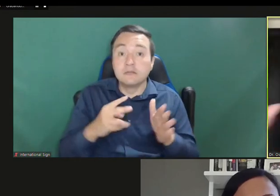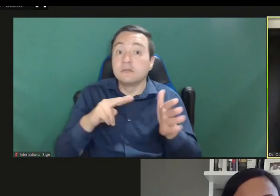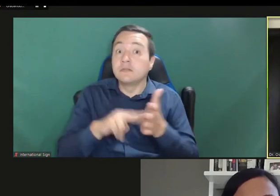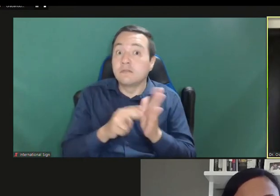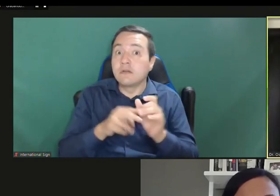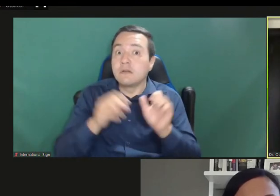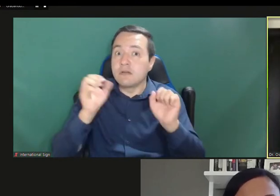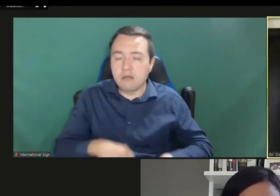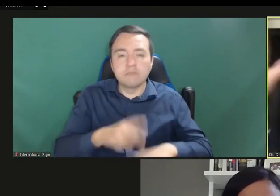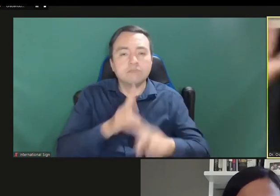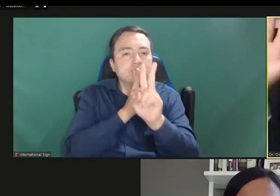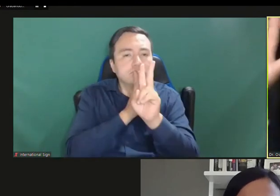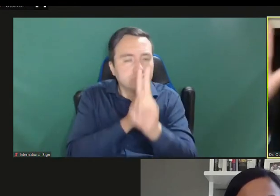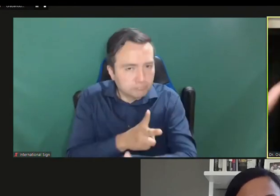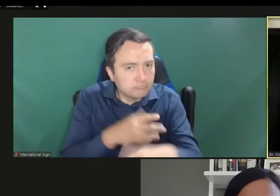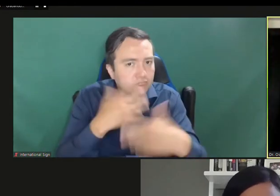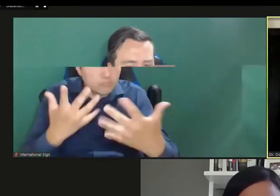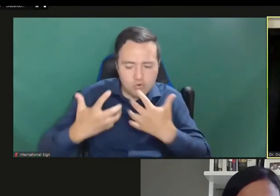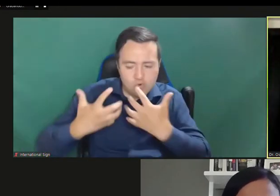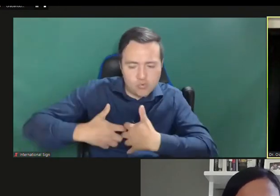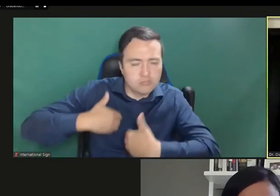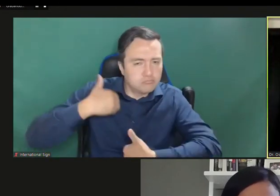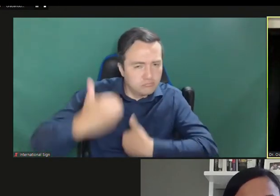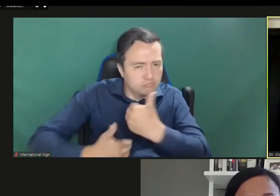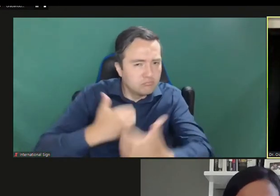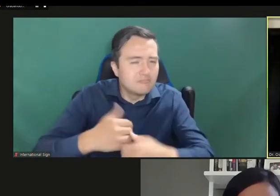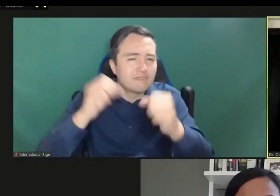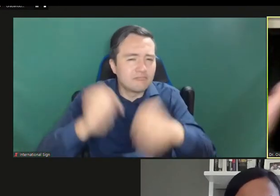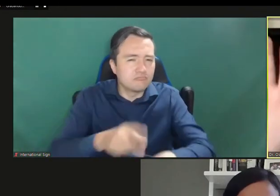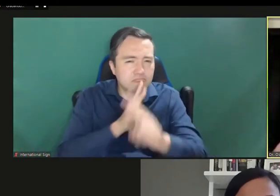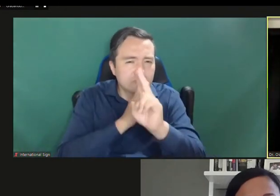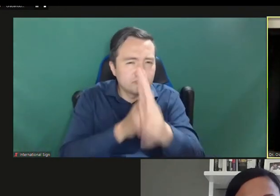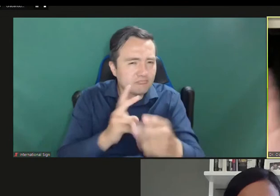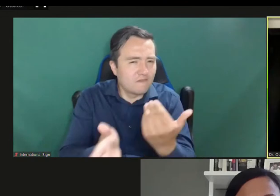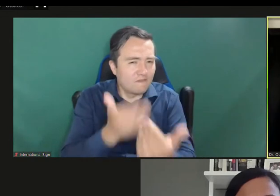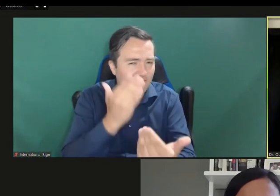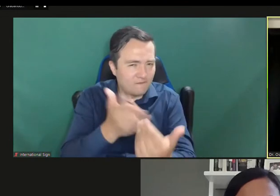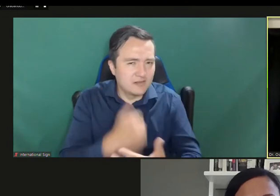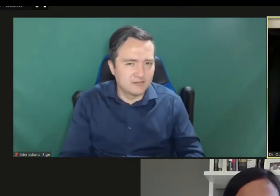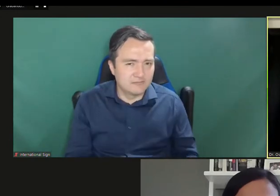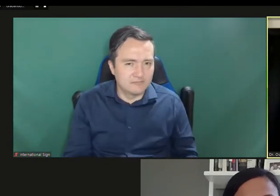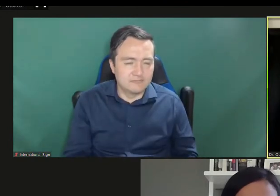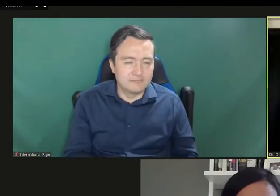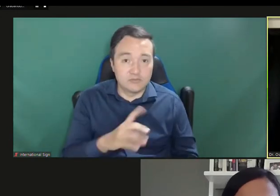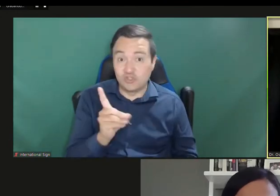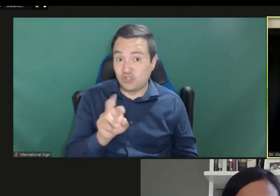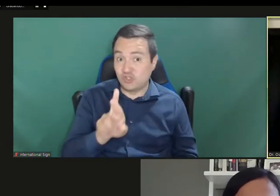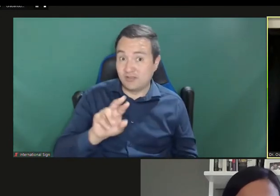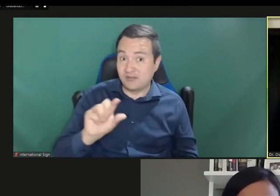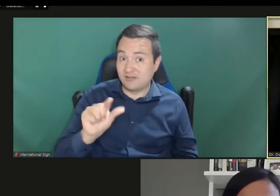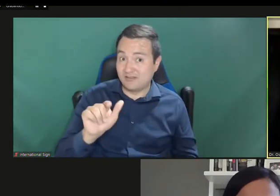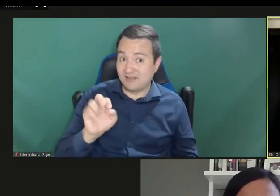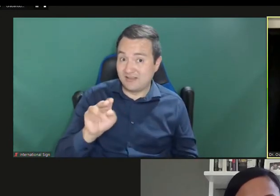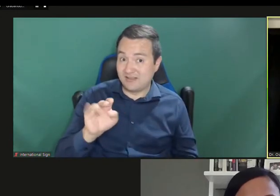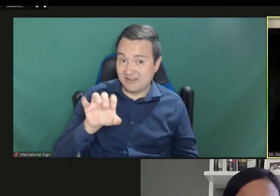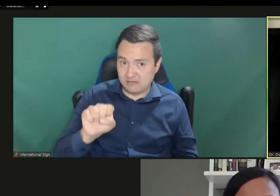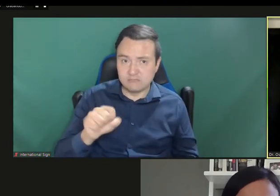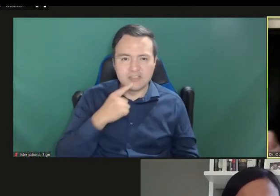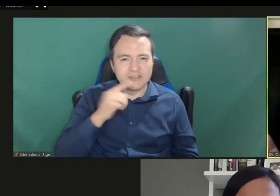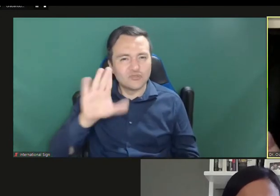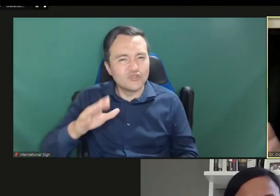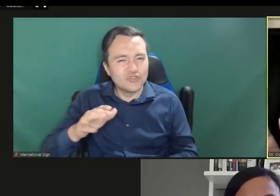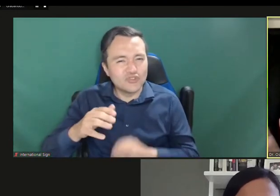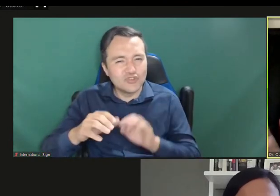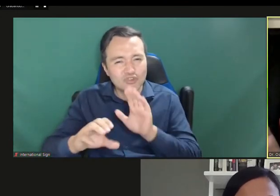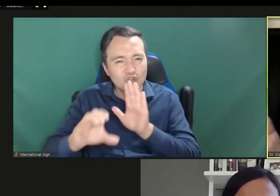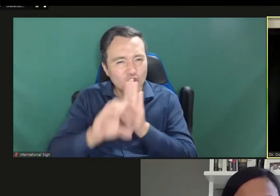responder a los argumentos de la industria y se pueden responder de manera fácil el doctor gene hizo referencia en una sentencia a la constitución de colombia donde se decía